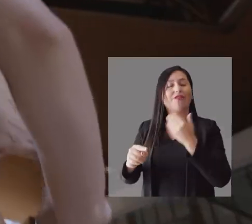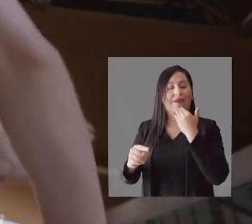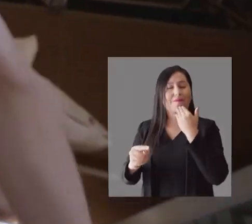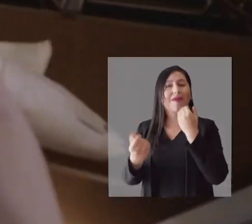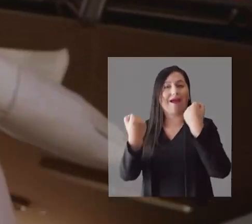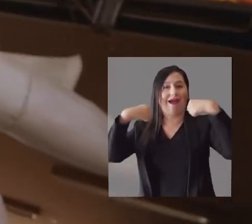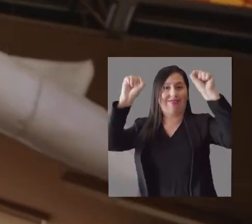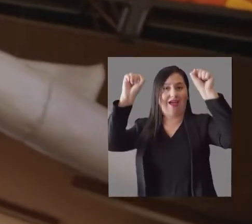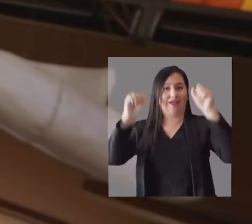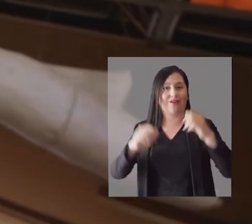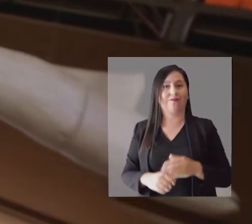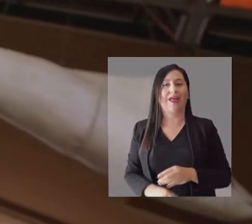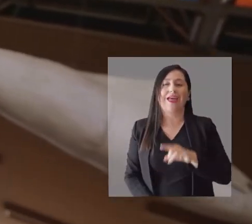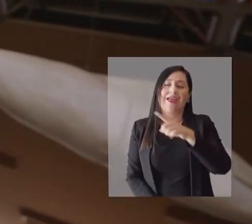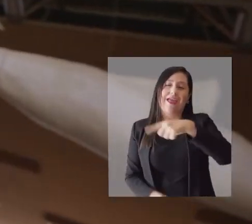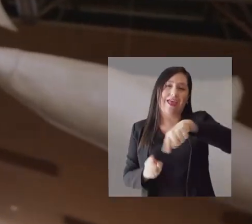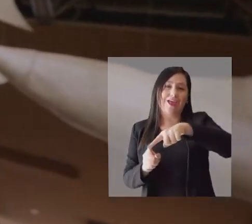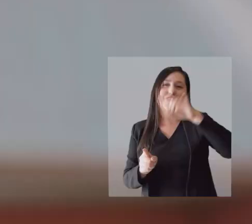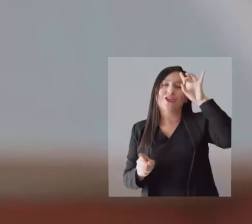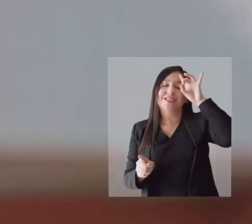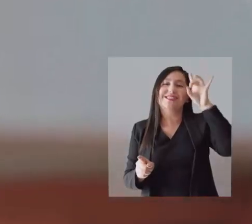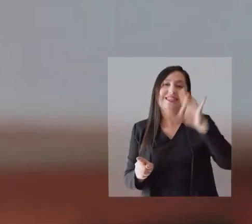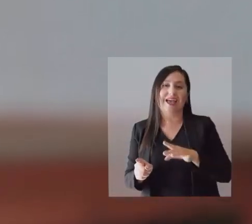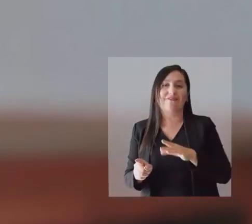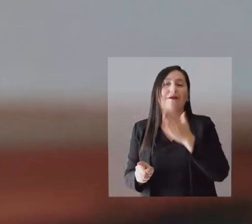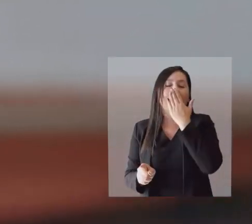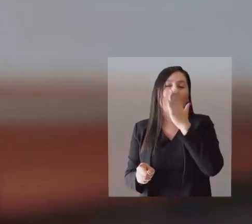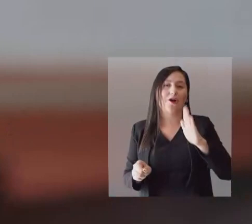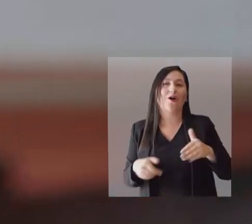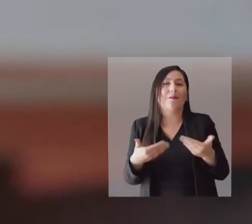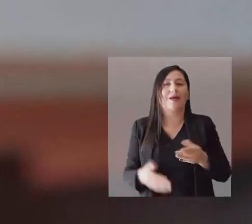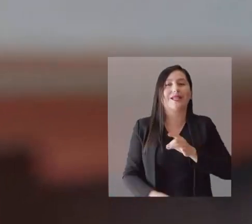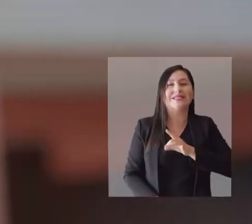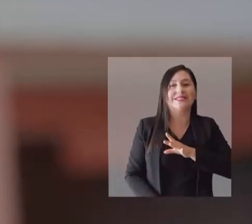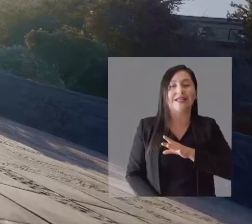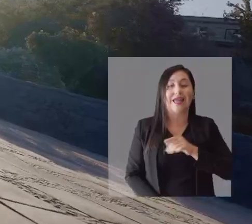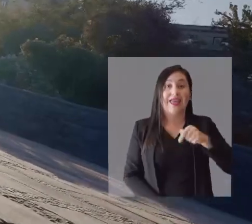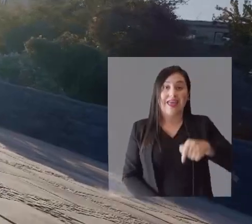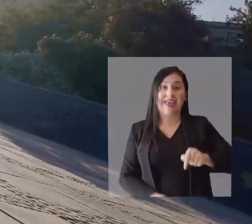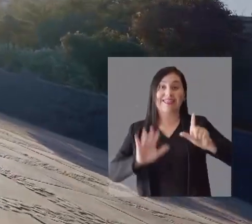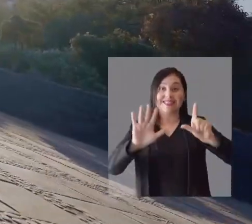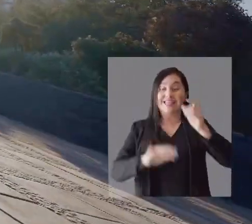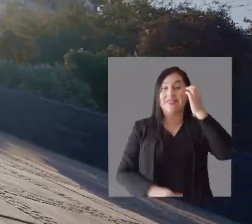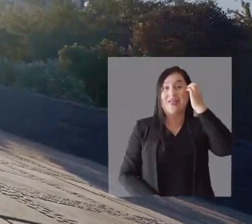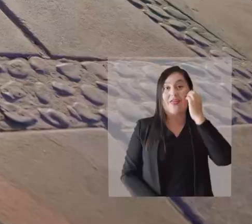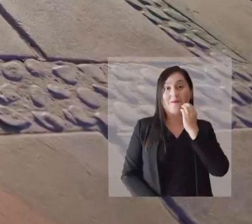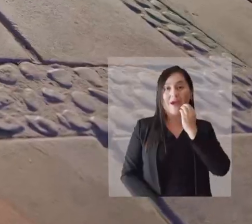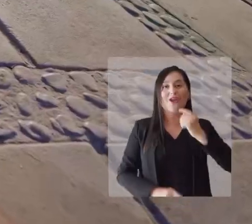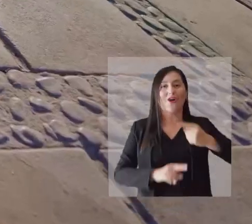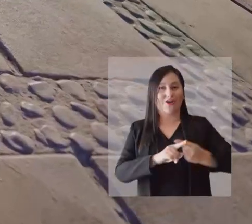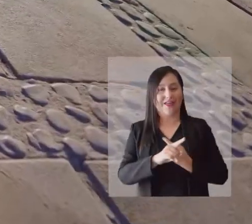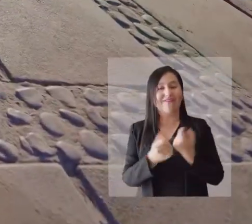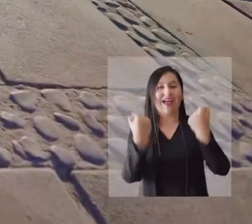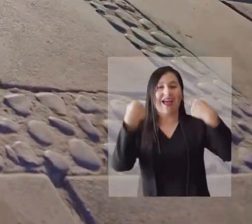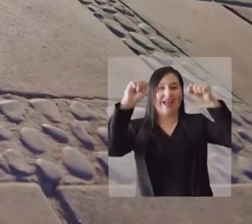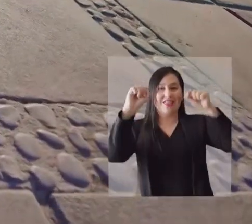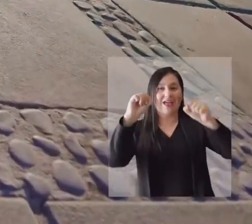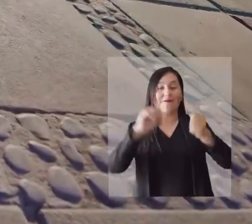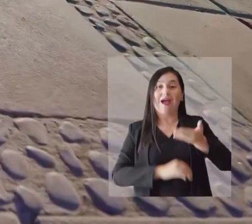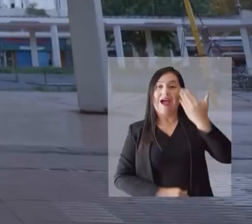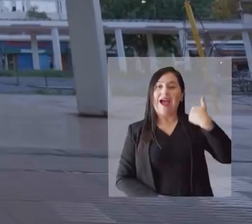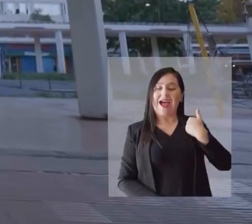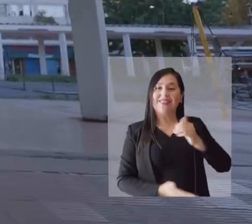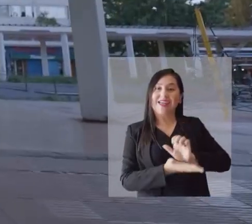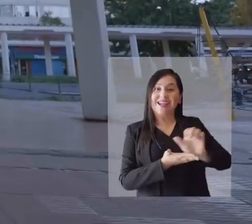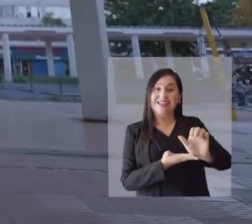a prueba ganaron creo que en el fondo de su corazón saben que fue lo mejor para Chile este 7 de mayo volvamos a ganar